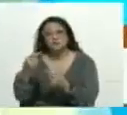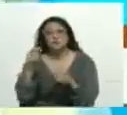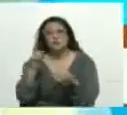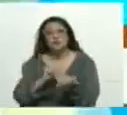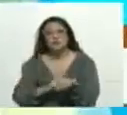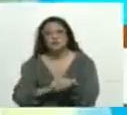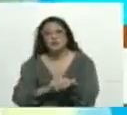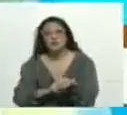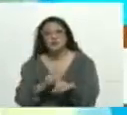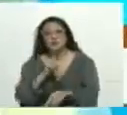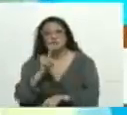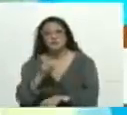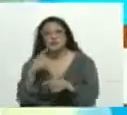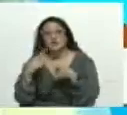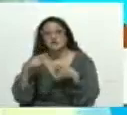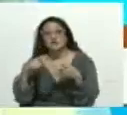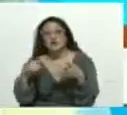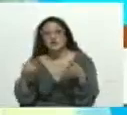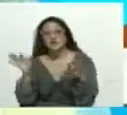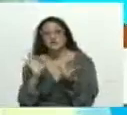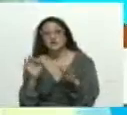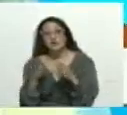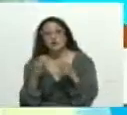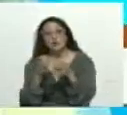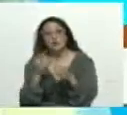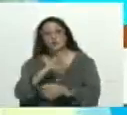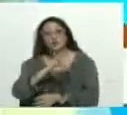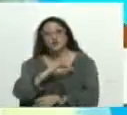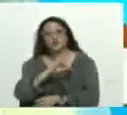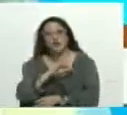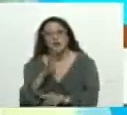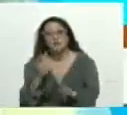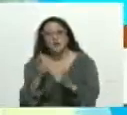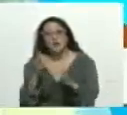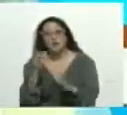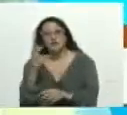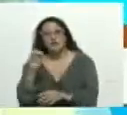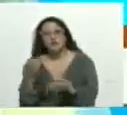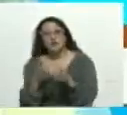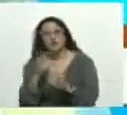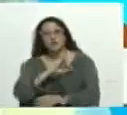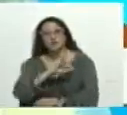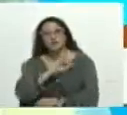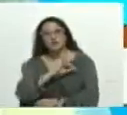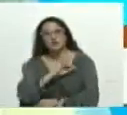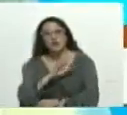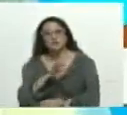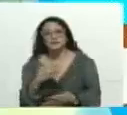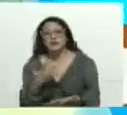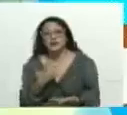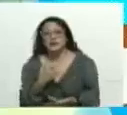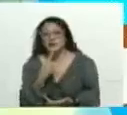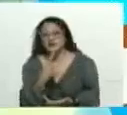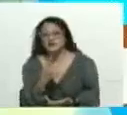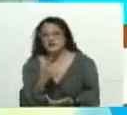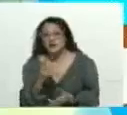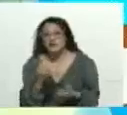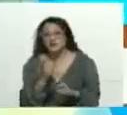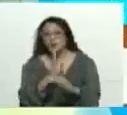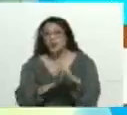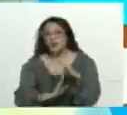y son personas de distinta naturaleza todos los sectores sociales son como treinta sectores sociales qué les quiero yo pedir desde la humildad